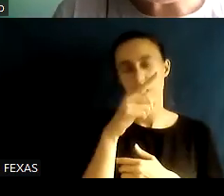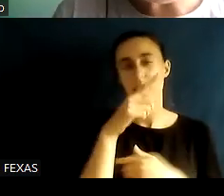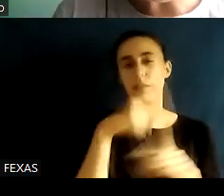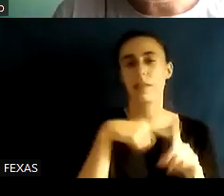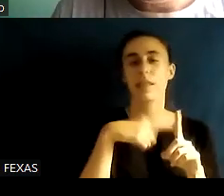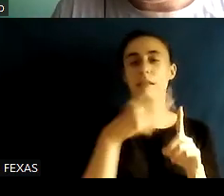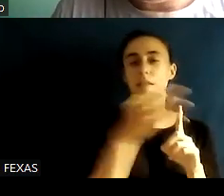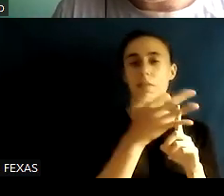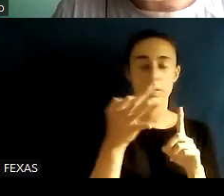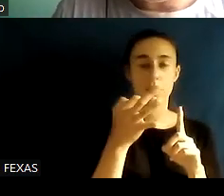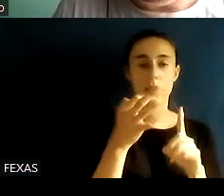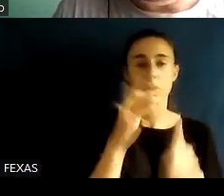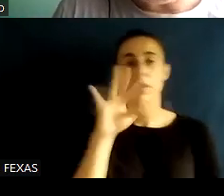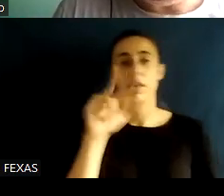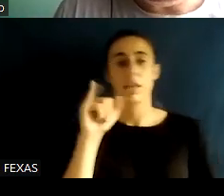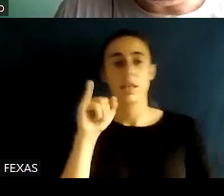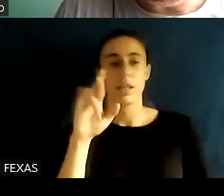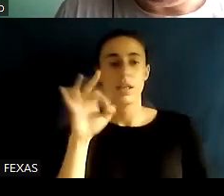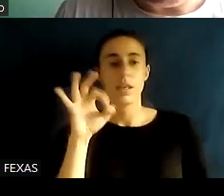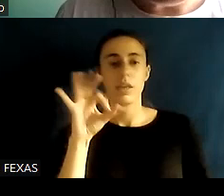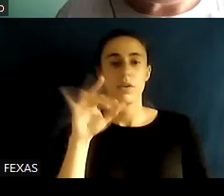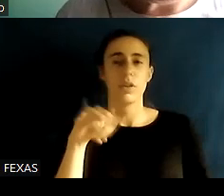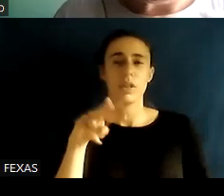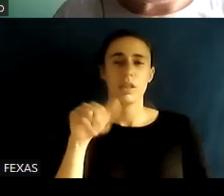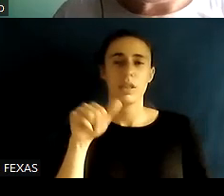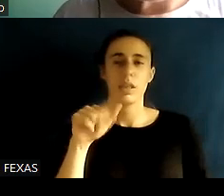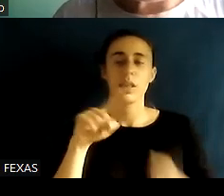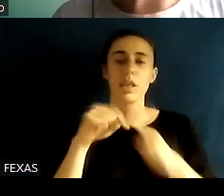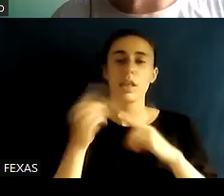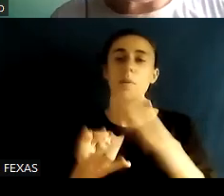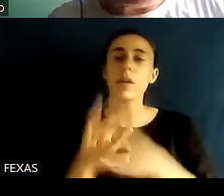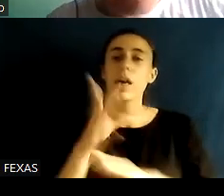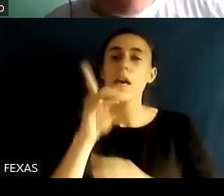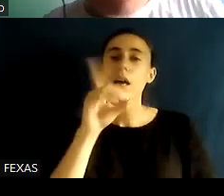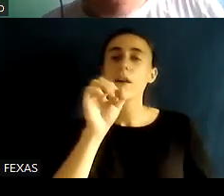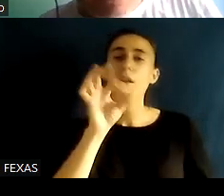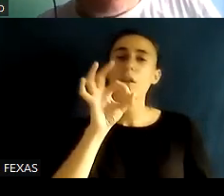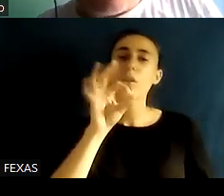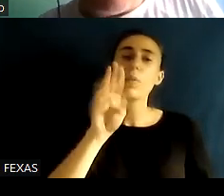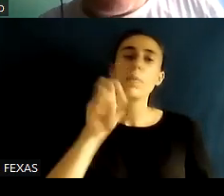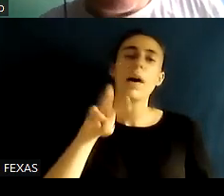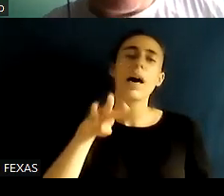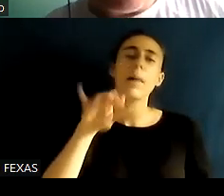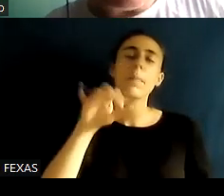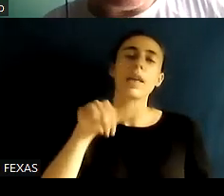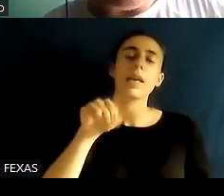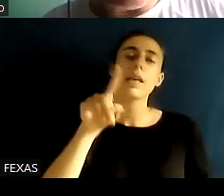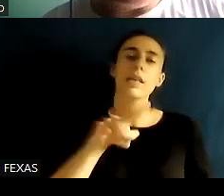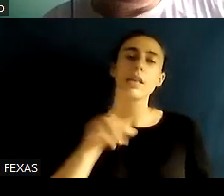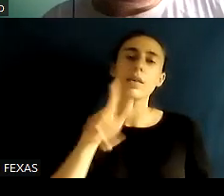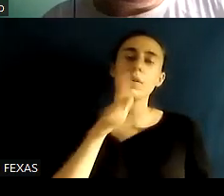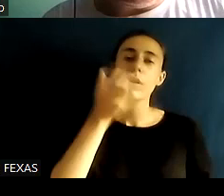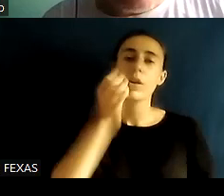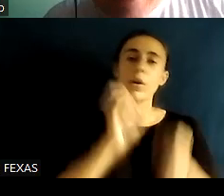la tirosina, a la hora de producir dopamina o noradrenalina, como la tirosina también se invierte en producir hormona